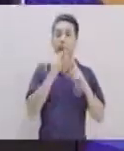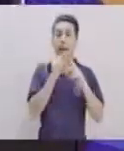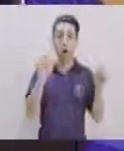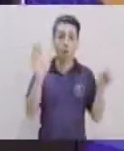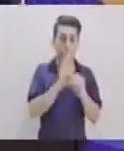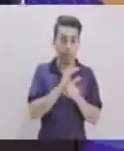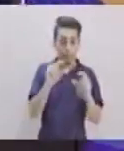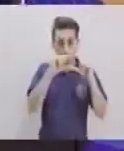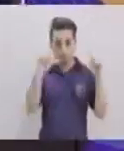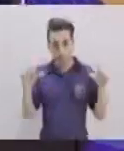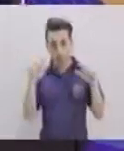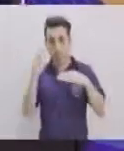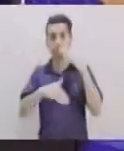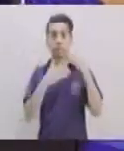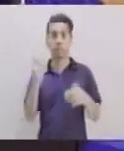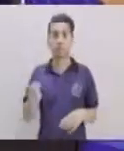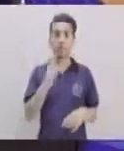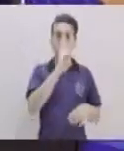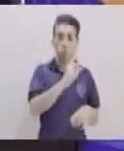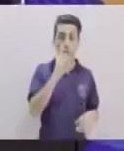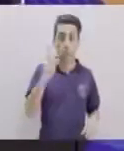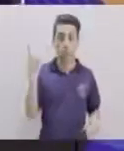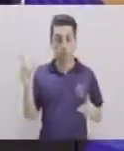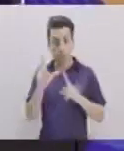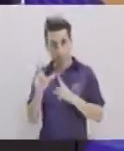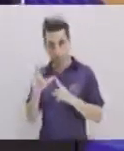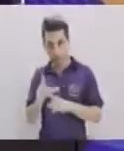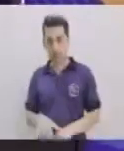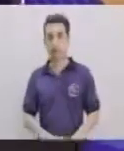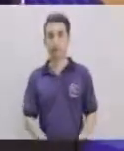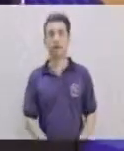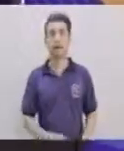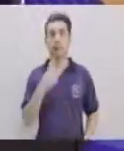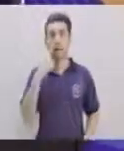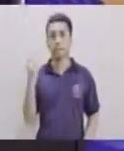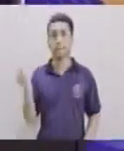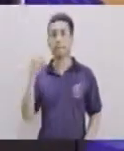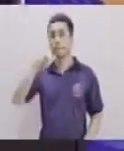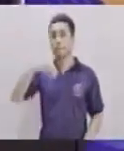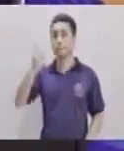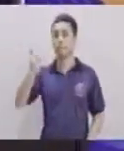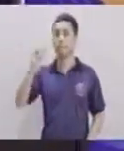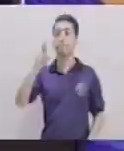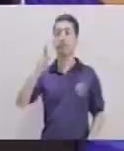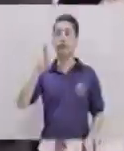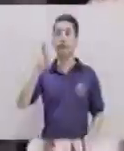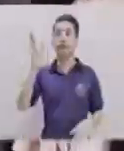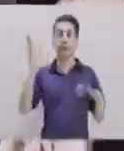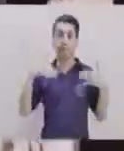palabra completa y luego vamos a deletrear. A ver, mar,